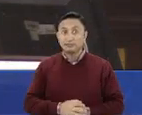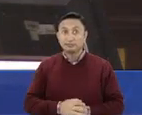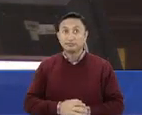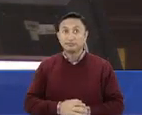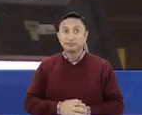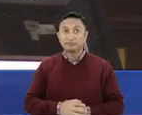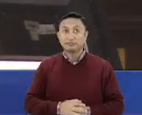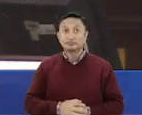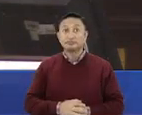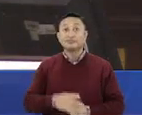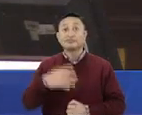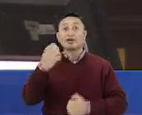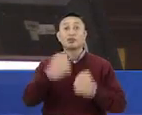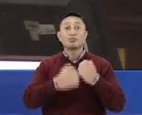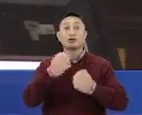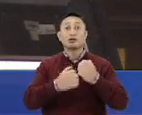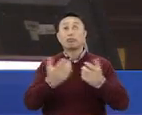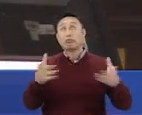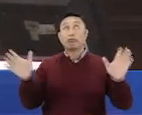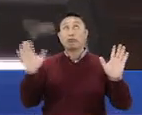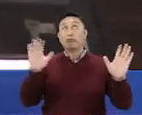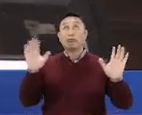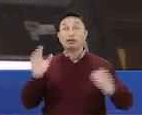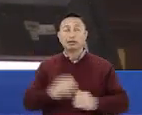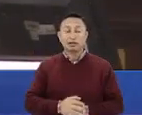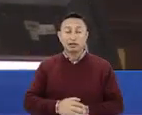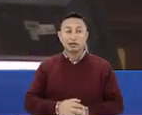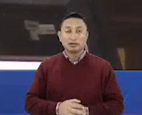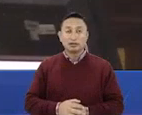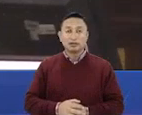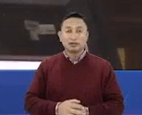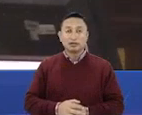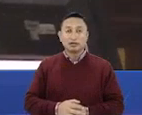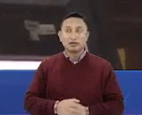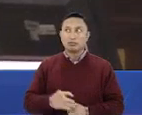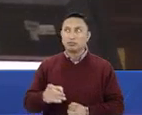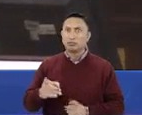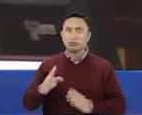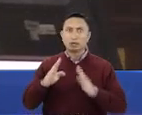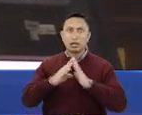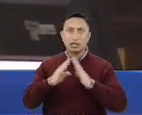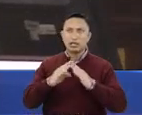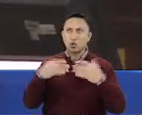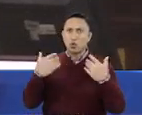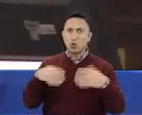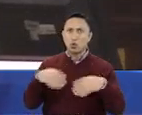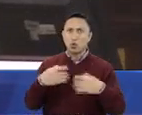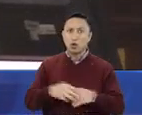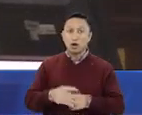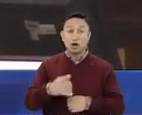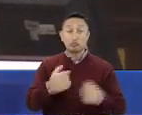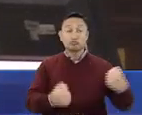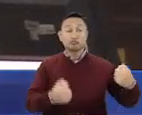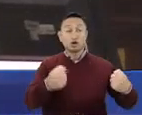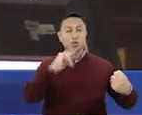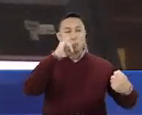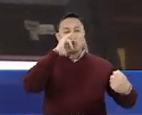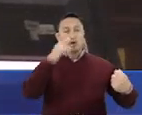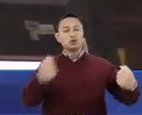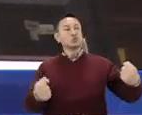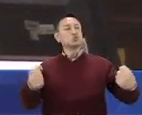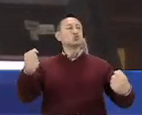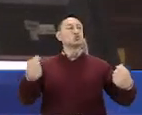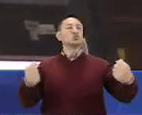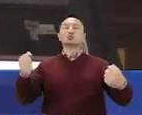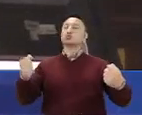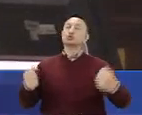los escándalos mediáticos, grandes mansiones, grandes